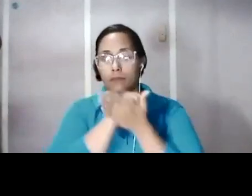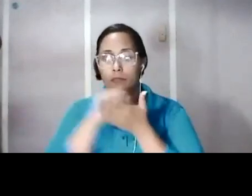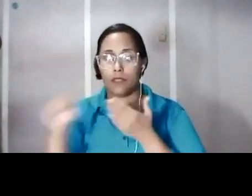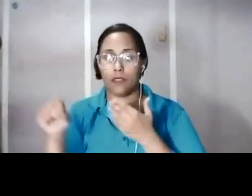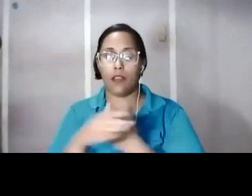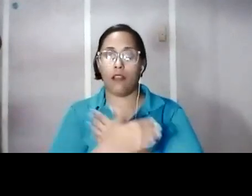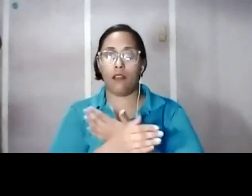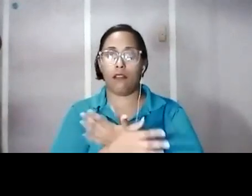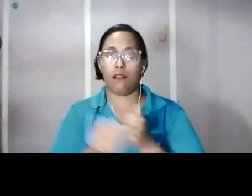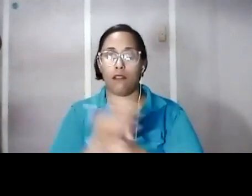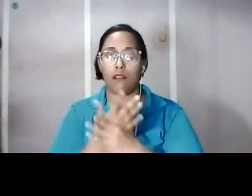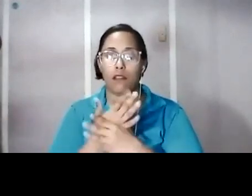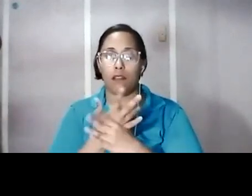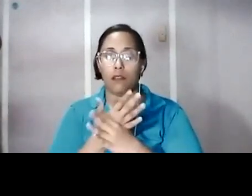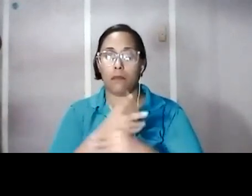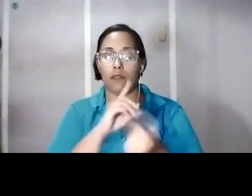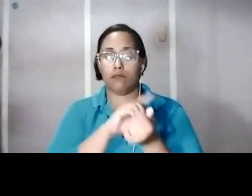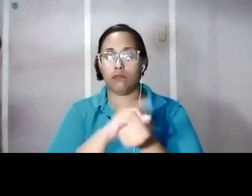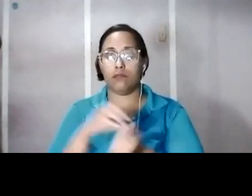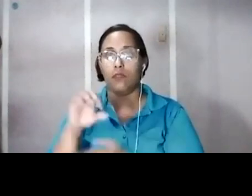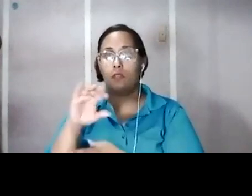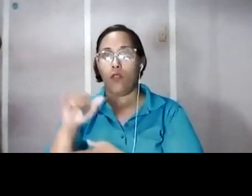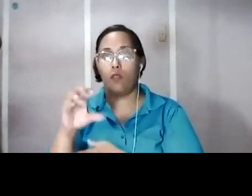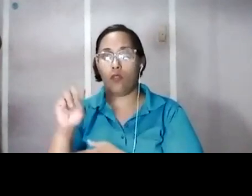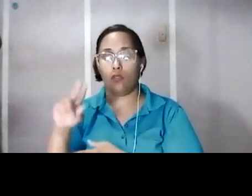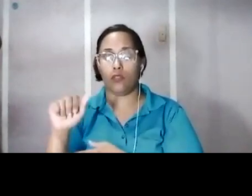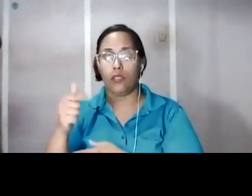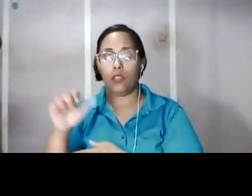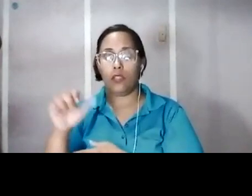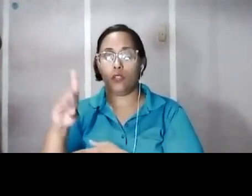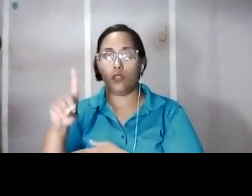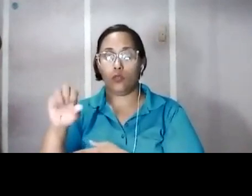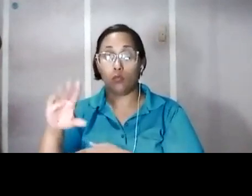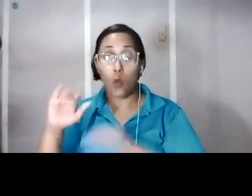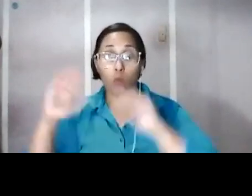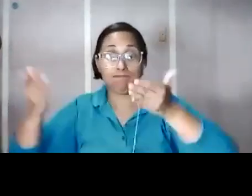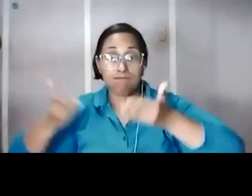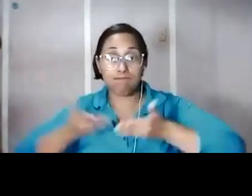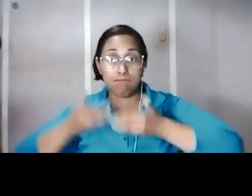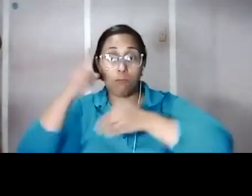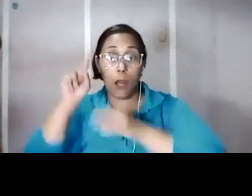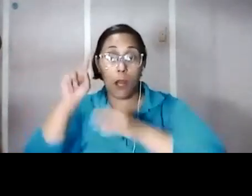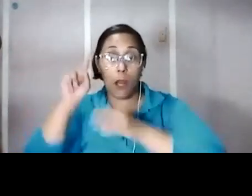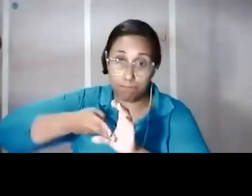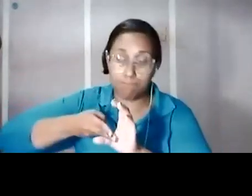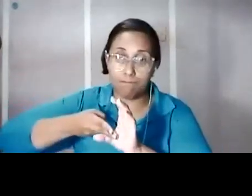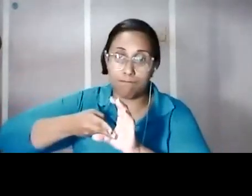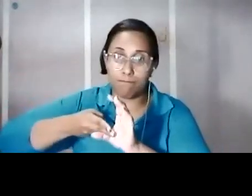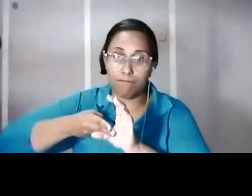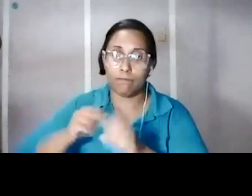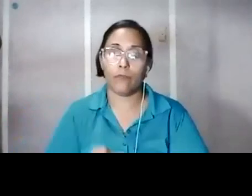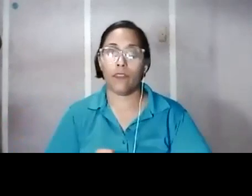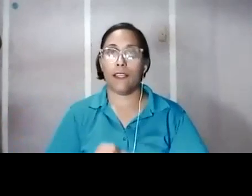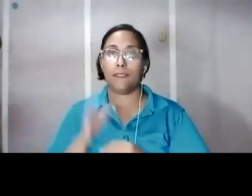realizar el doctor José Yuch, así que le invitamos para que participen de la misma. La charla